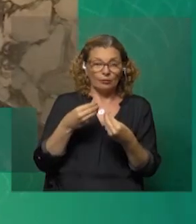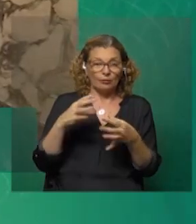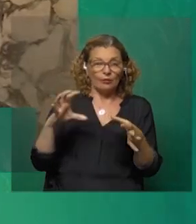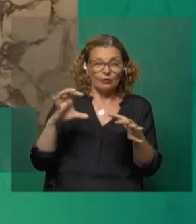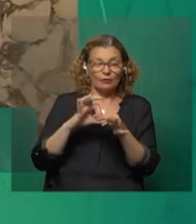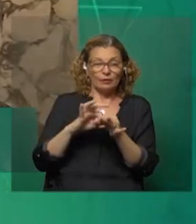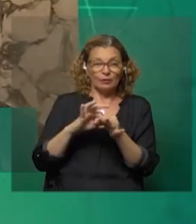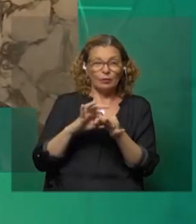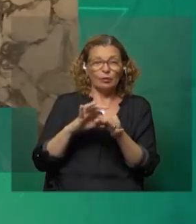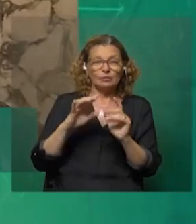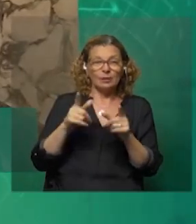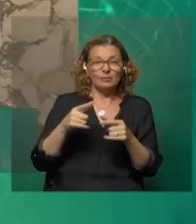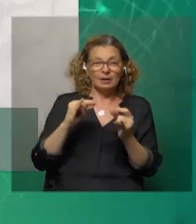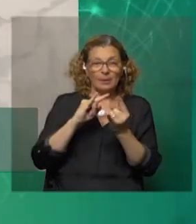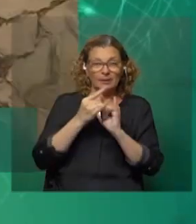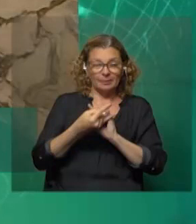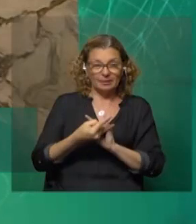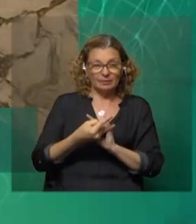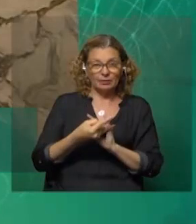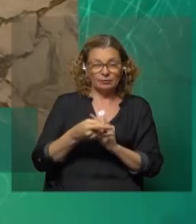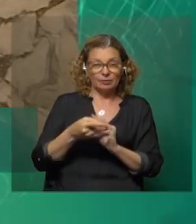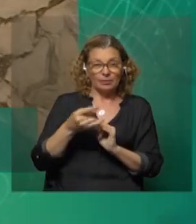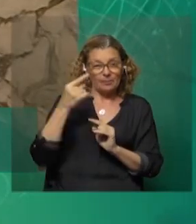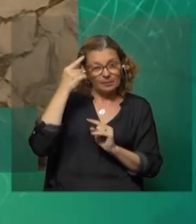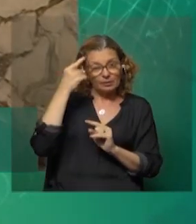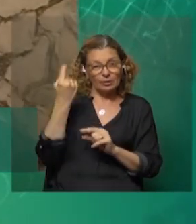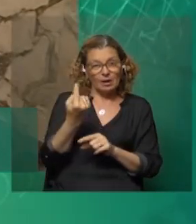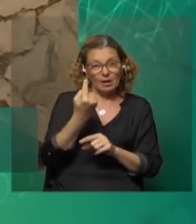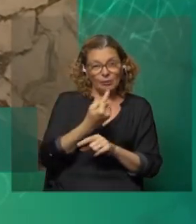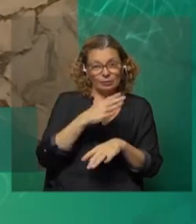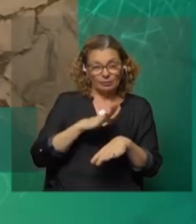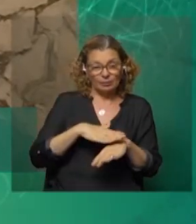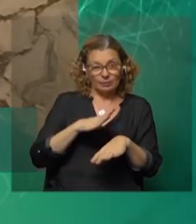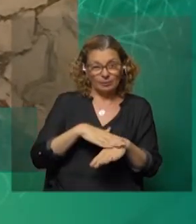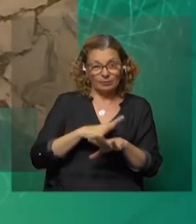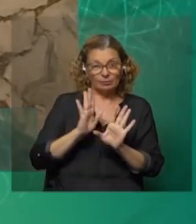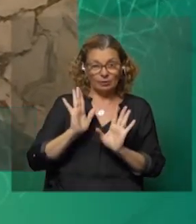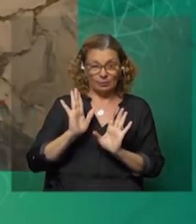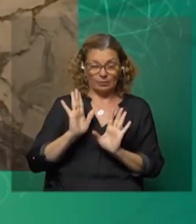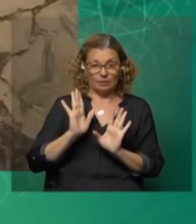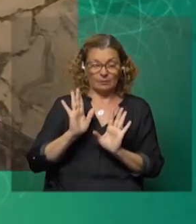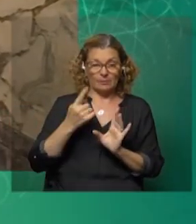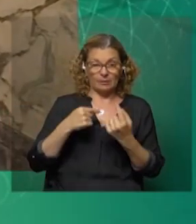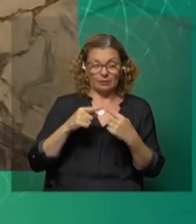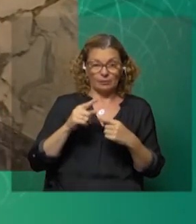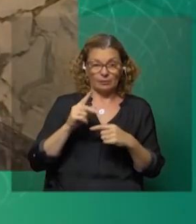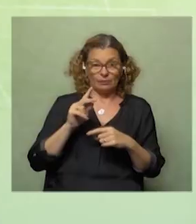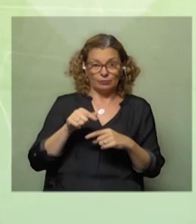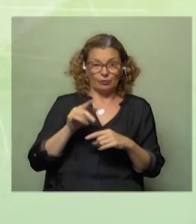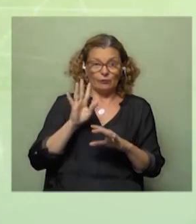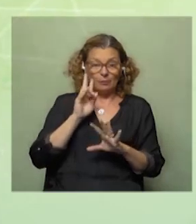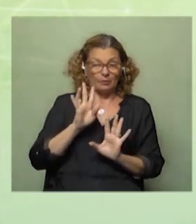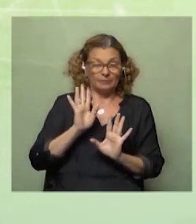vínculo con la comparecencia al parlamento creo sin embargo que cada uno tiene que hacerse cargo de su responsabilidades Pero yo lo fijaremos en su